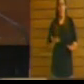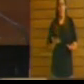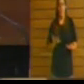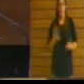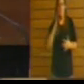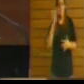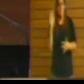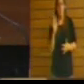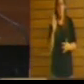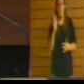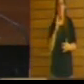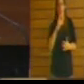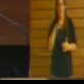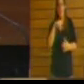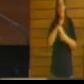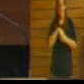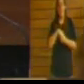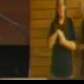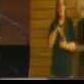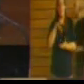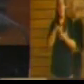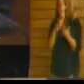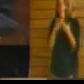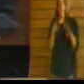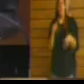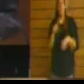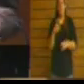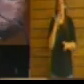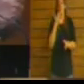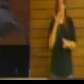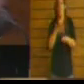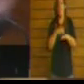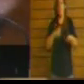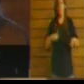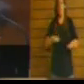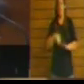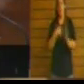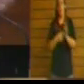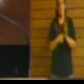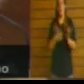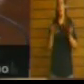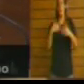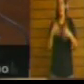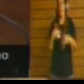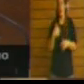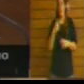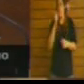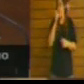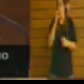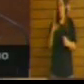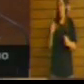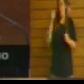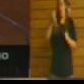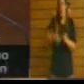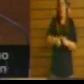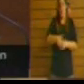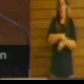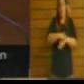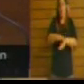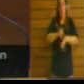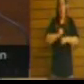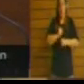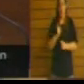parece ser que en el centro está la virtud, y para no tener mayoría absoluta prácticamente en todos los años que hemos gobernado, salvo